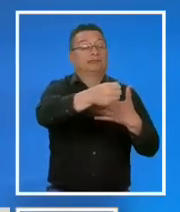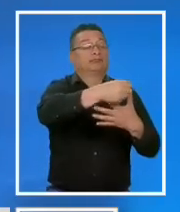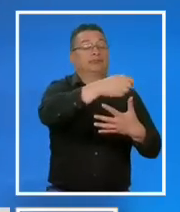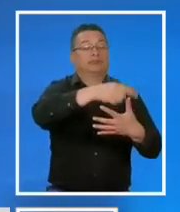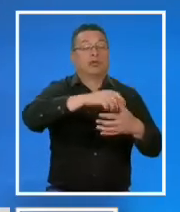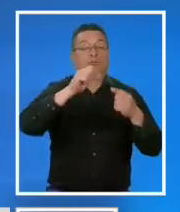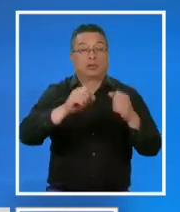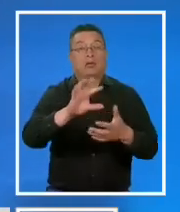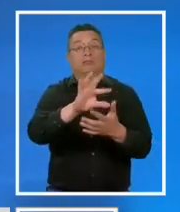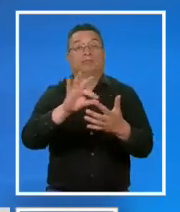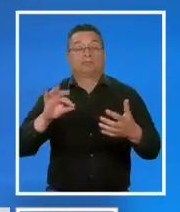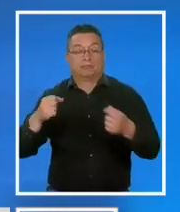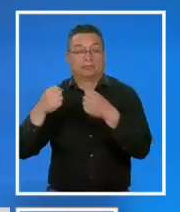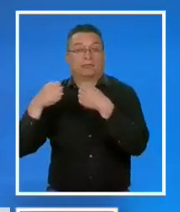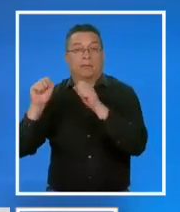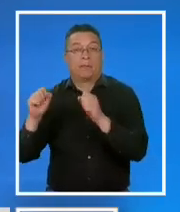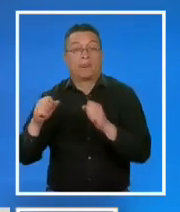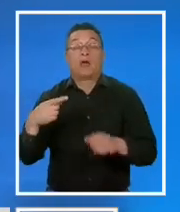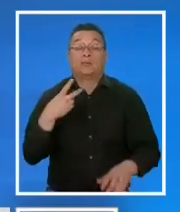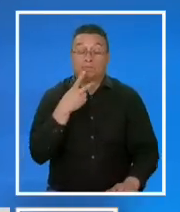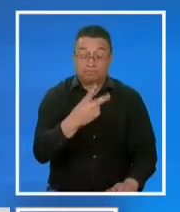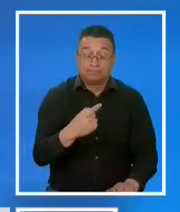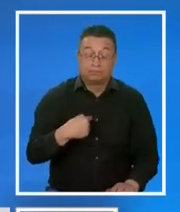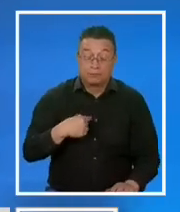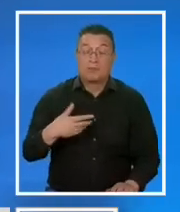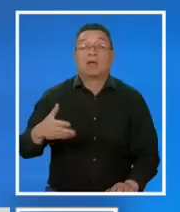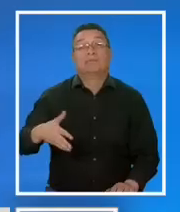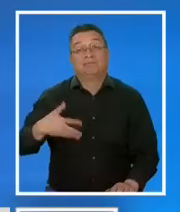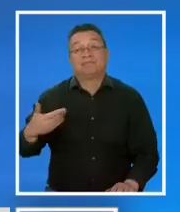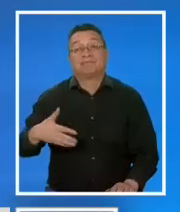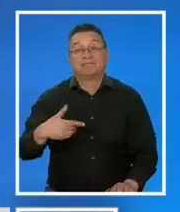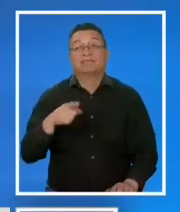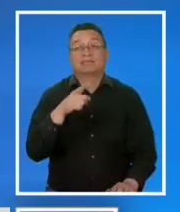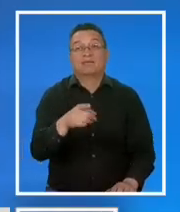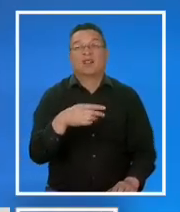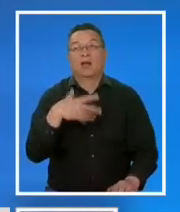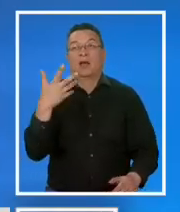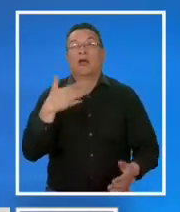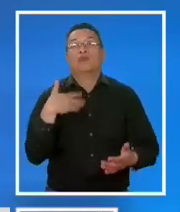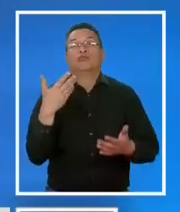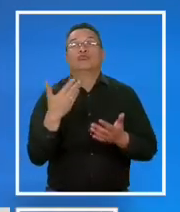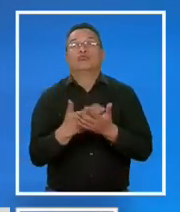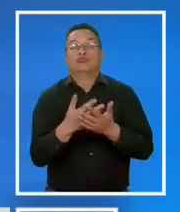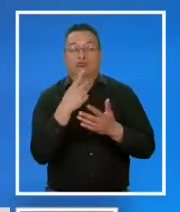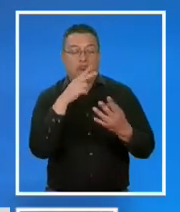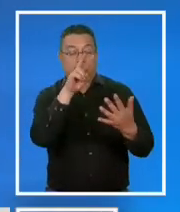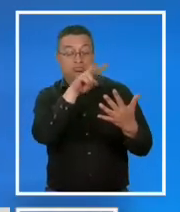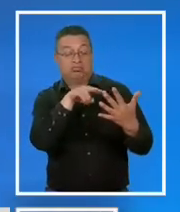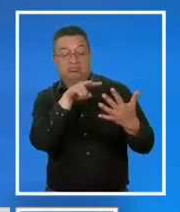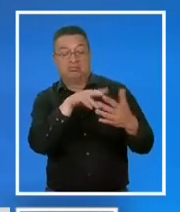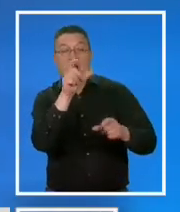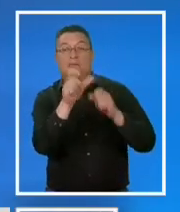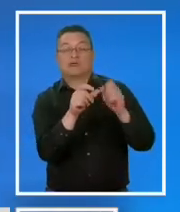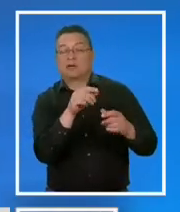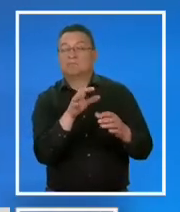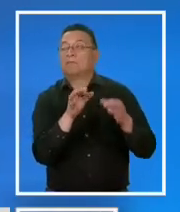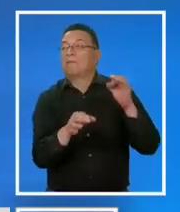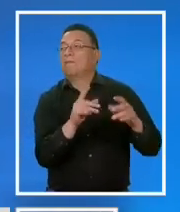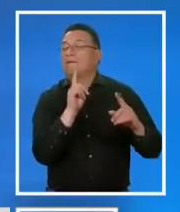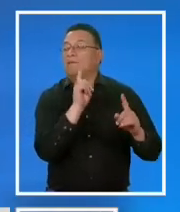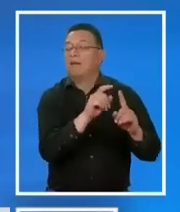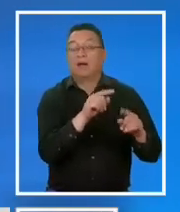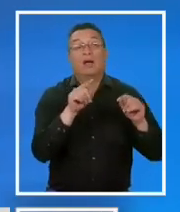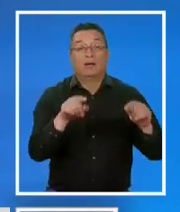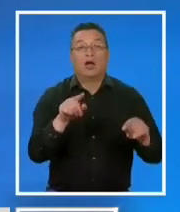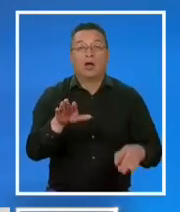ser posible denominar entonces Yo lamento que que se haga escarnio de la gente en general porque creo que